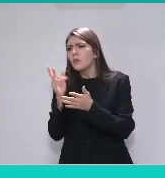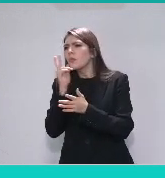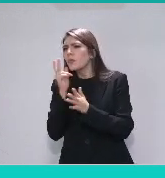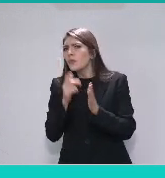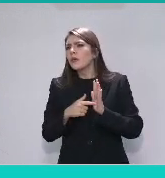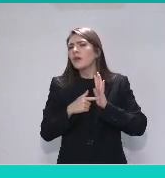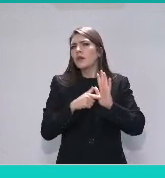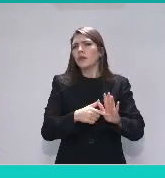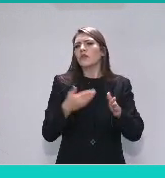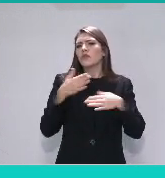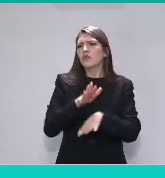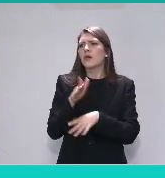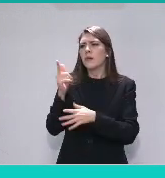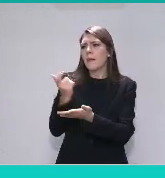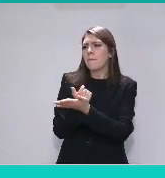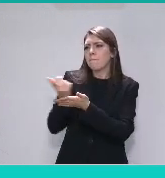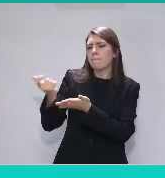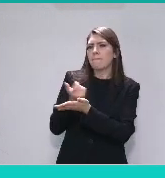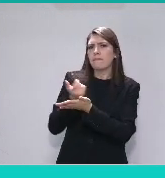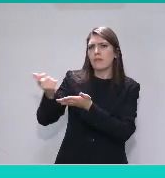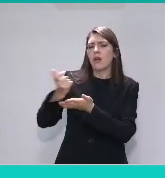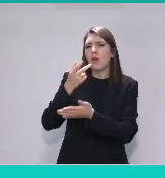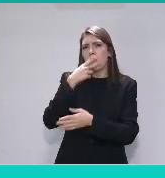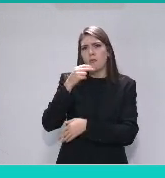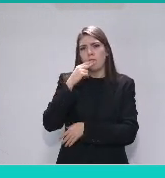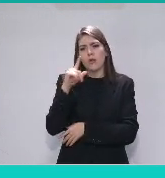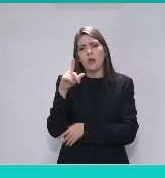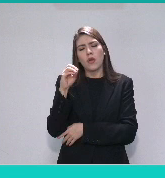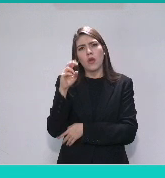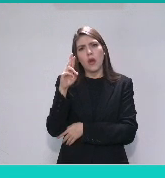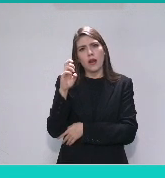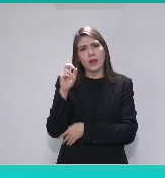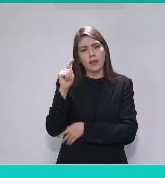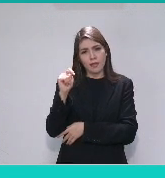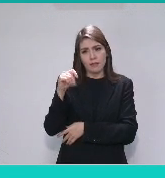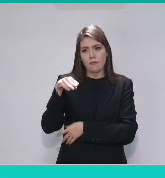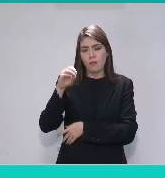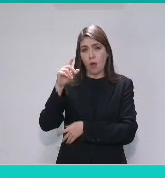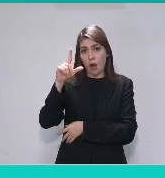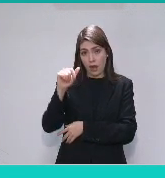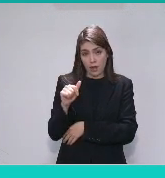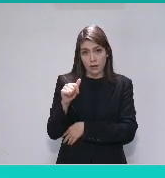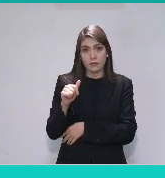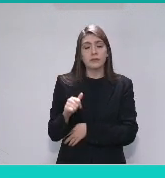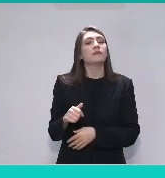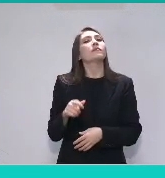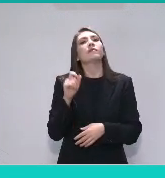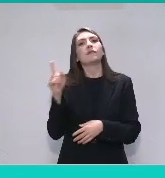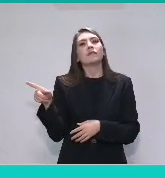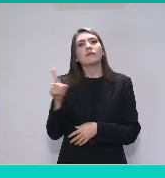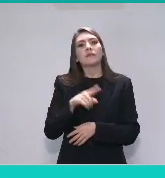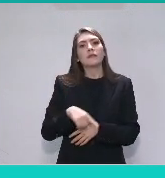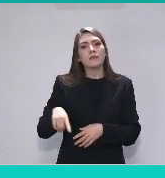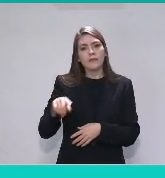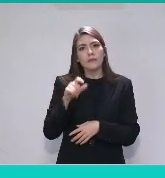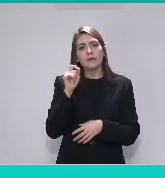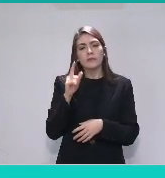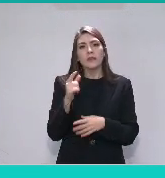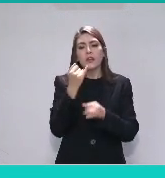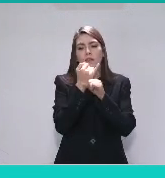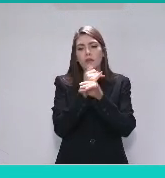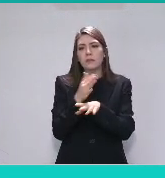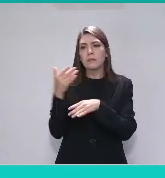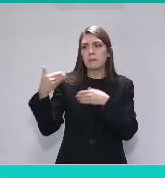del señor loret de mola de conformidad con la documentación que me hicieron llegar los ciudadanos cierro la cita